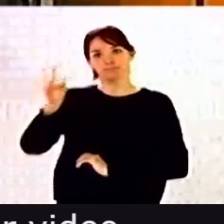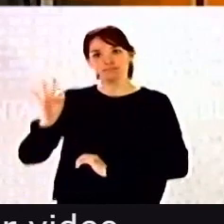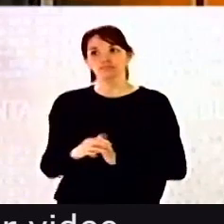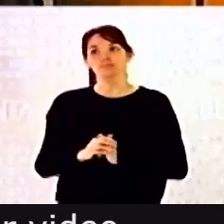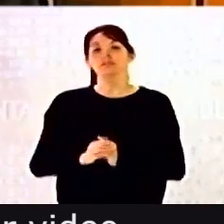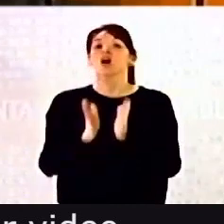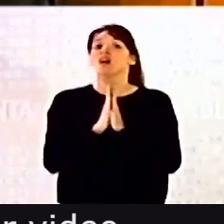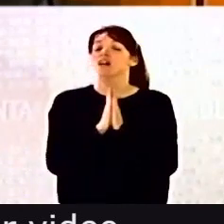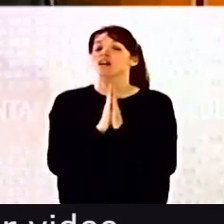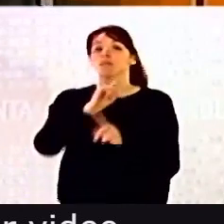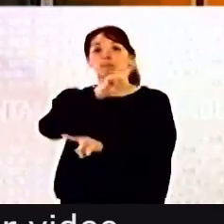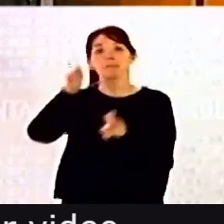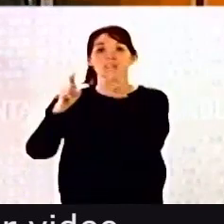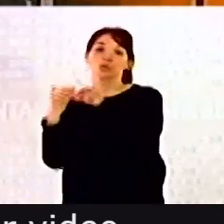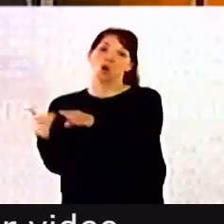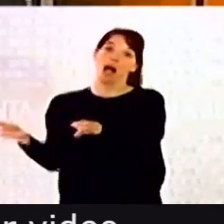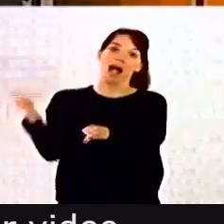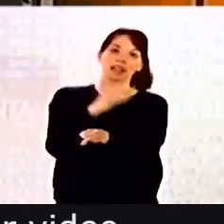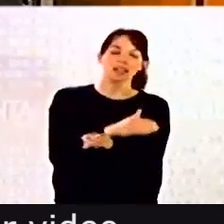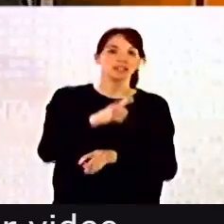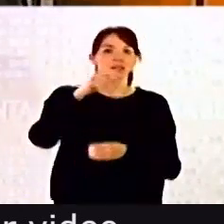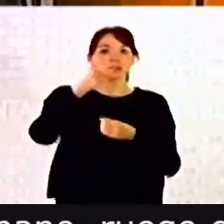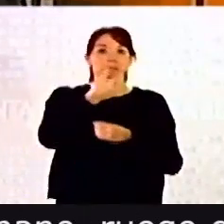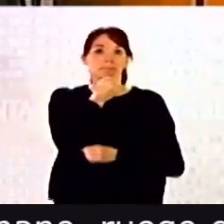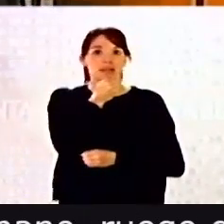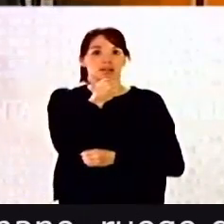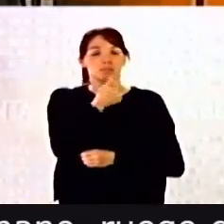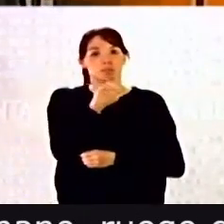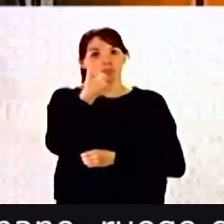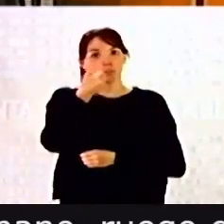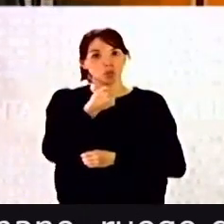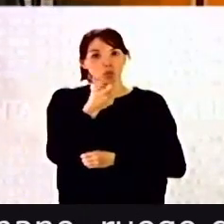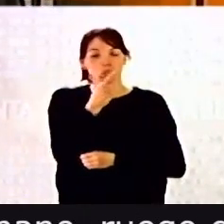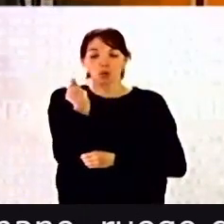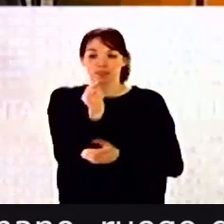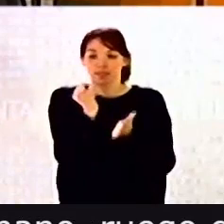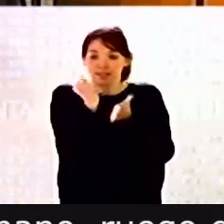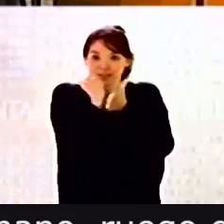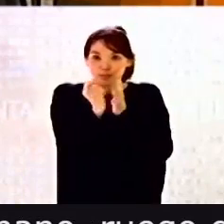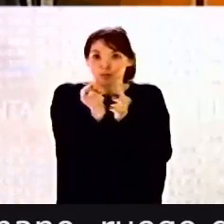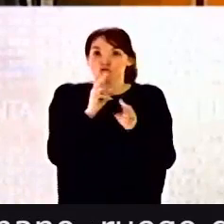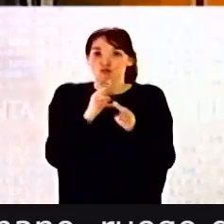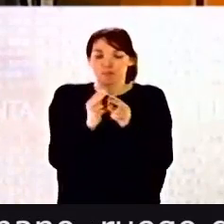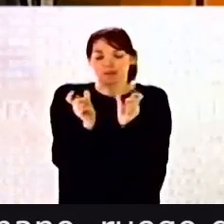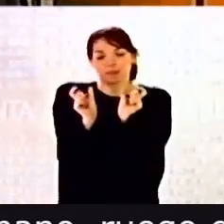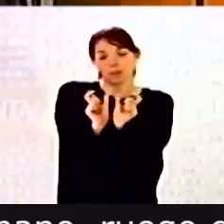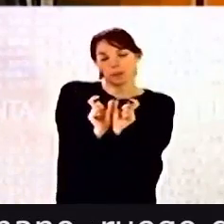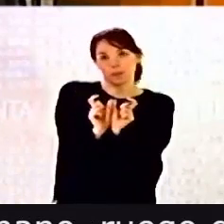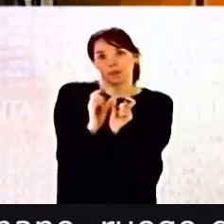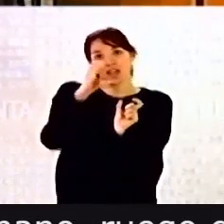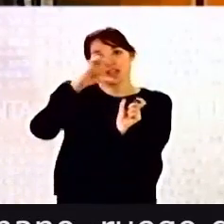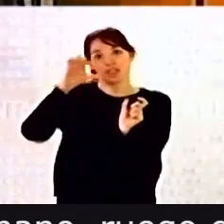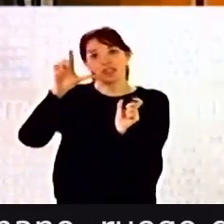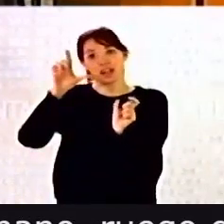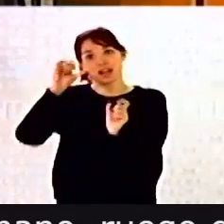ruego que antes de preguntar, por favor, abráis el micro porque lo tenéis cerrado en el iconito que está justo al lado de vuestro nombre. Celestino Vinagre,